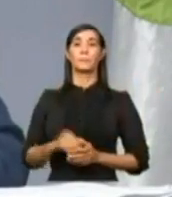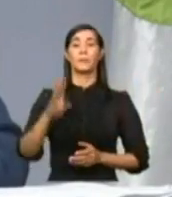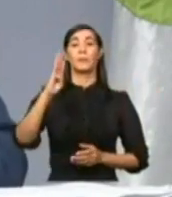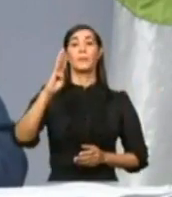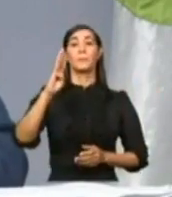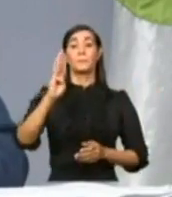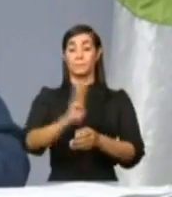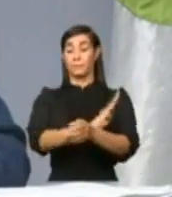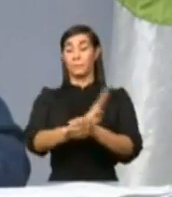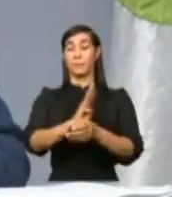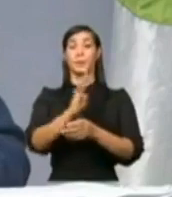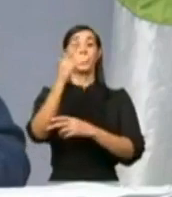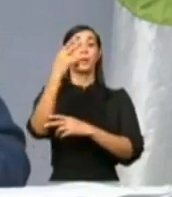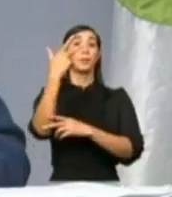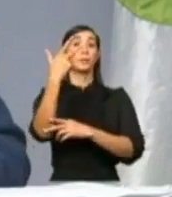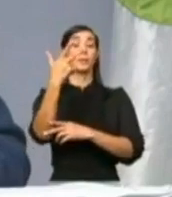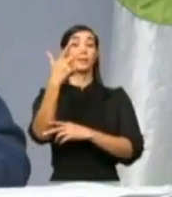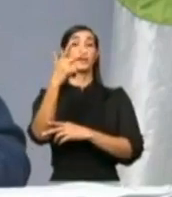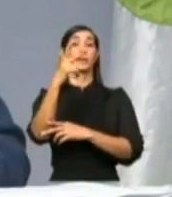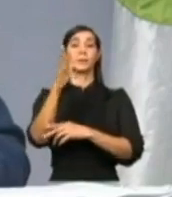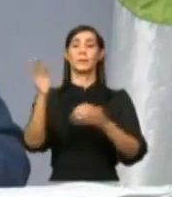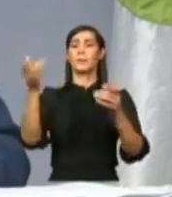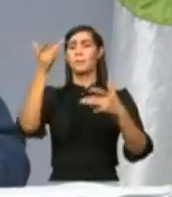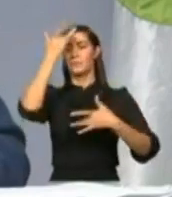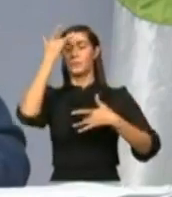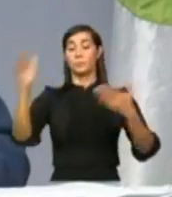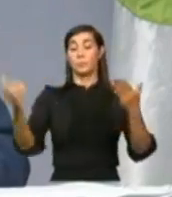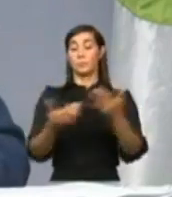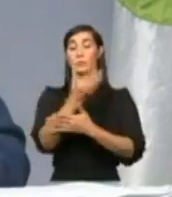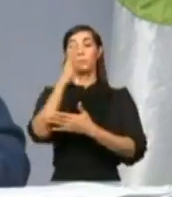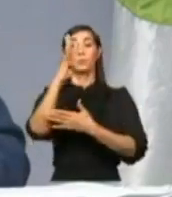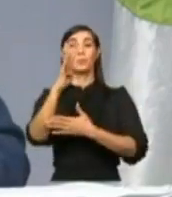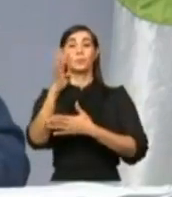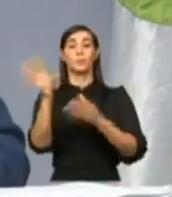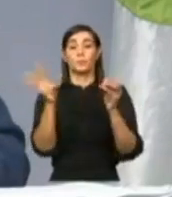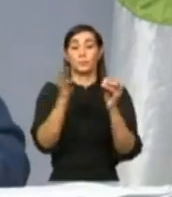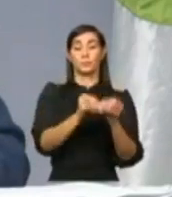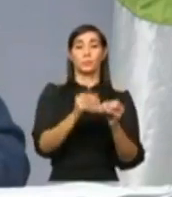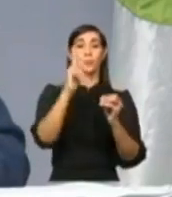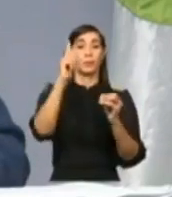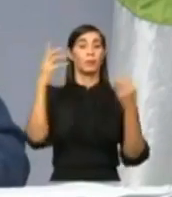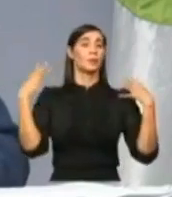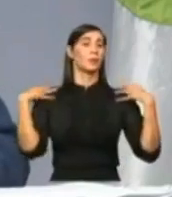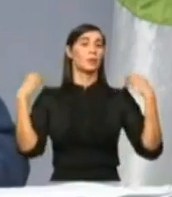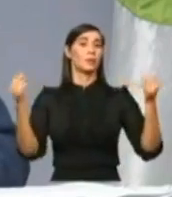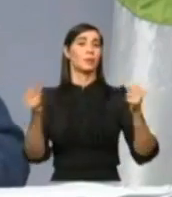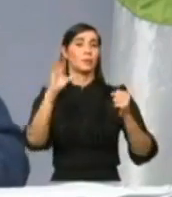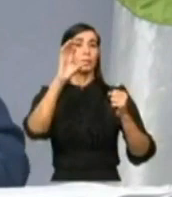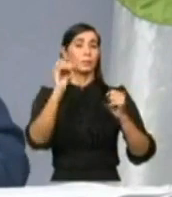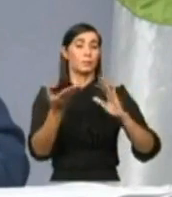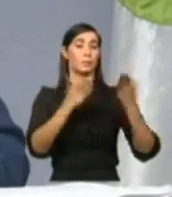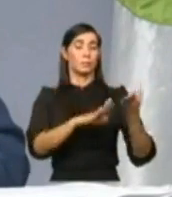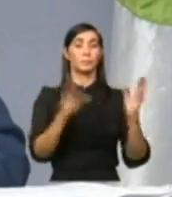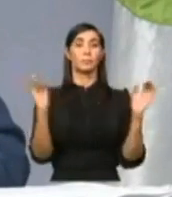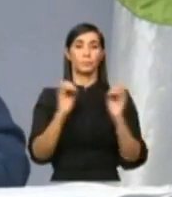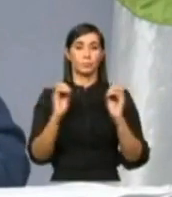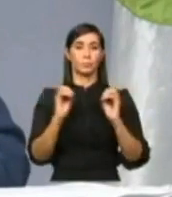Bauruco, 3 casos nuevos, 4 acumulados, 1 recuperado, 0